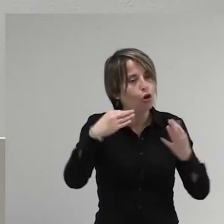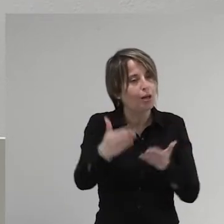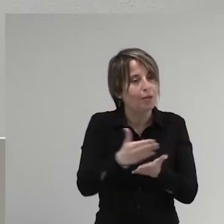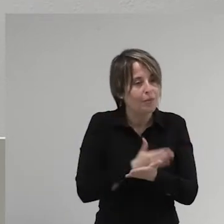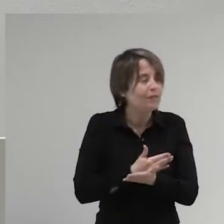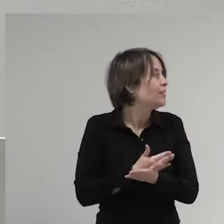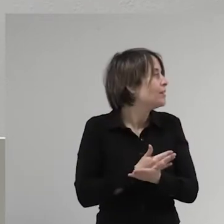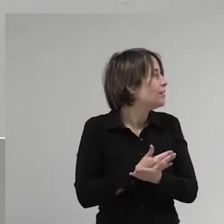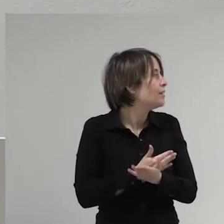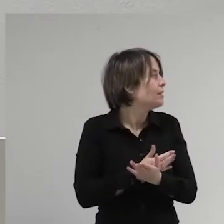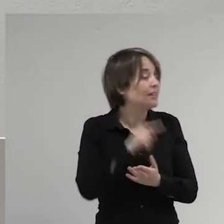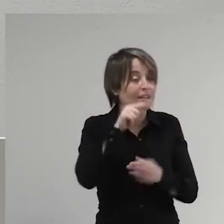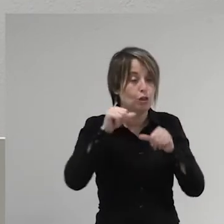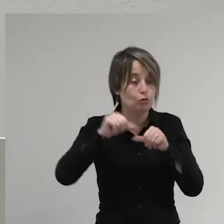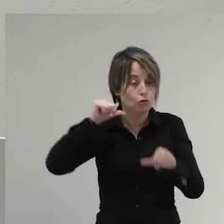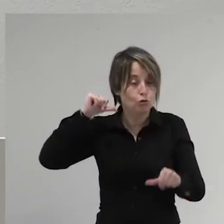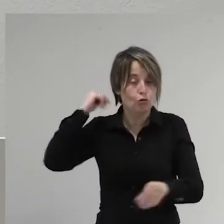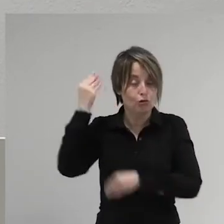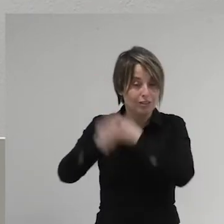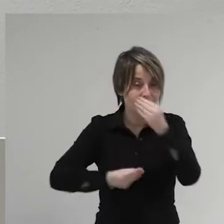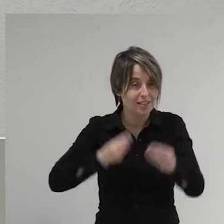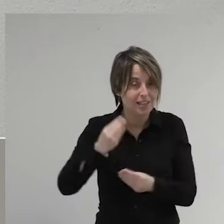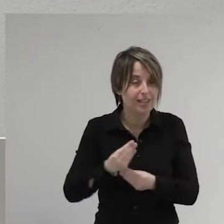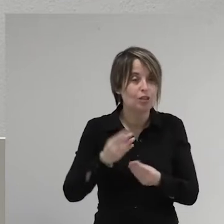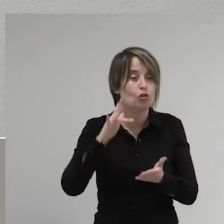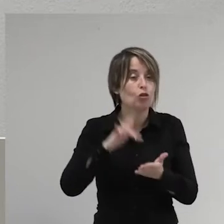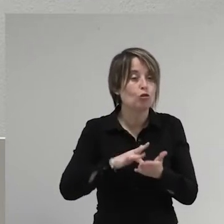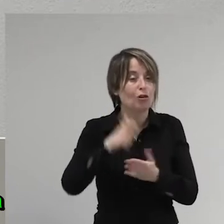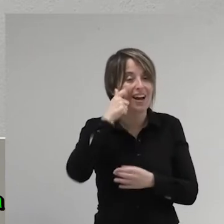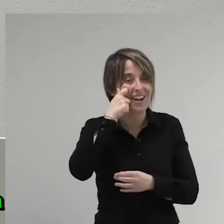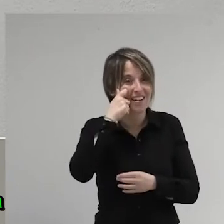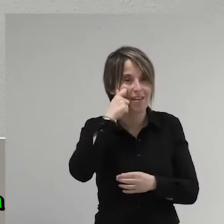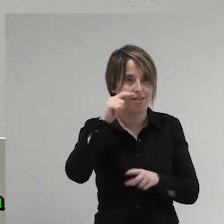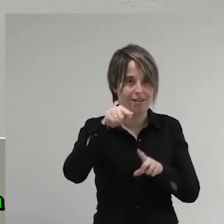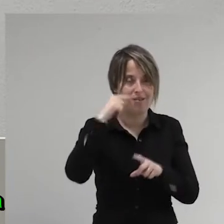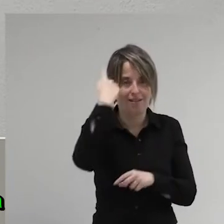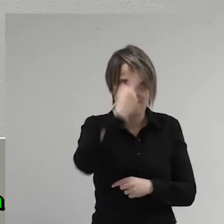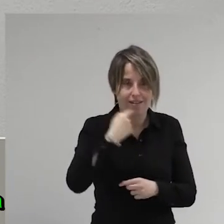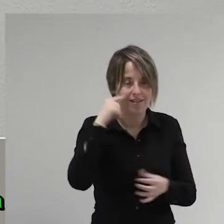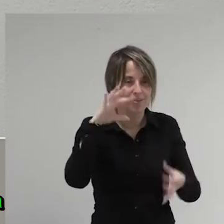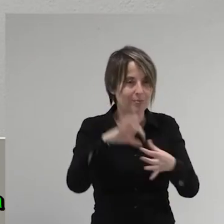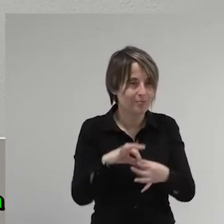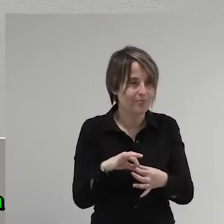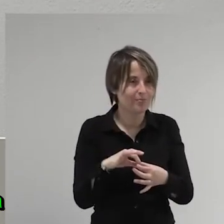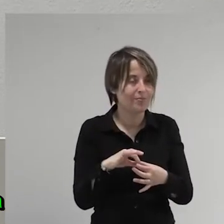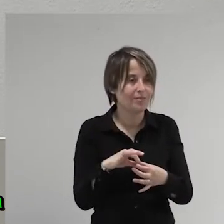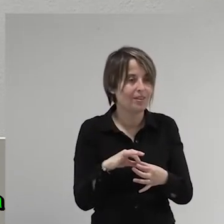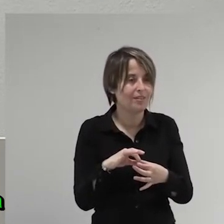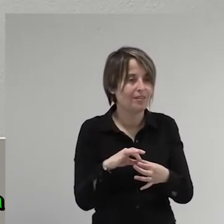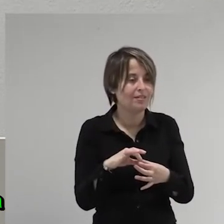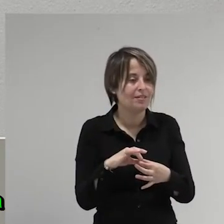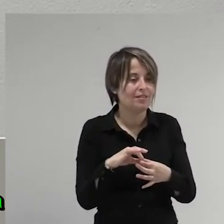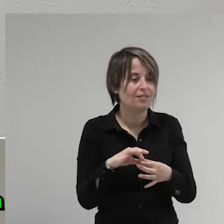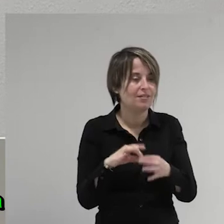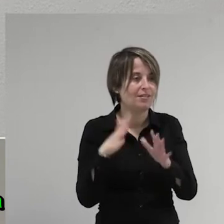Y esto históricamente se ha hecho a través de la narrativa de la raza. Es decir, no se pudiera